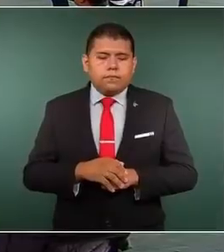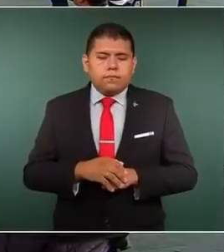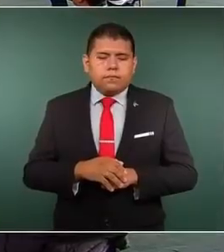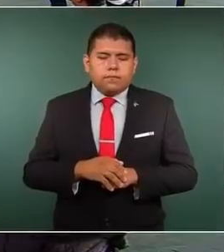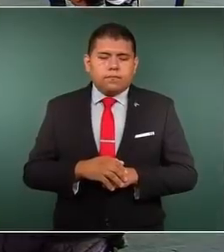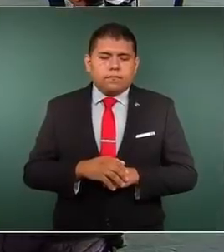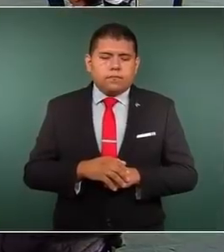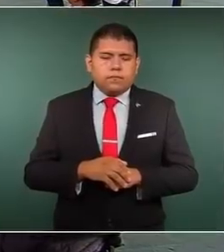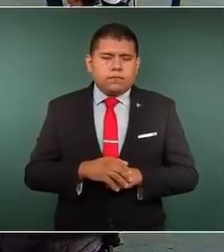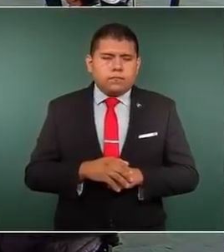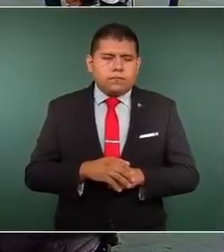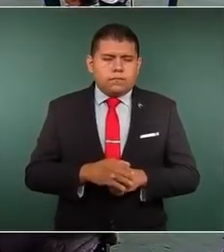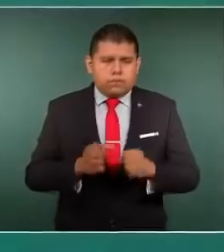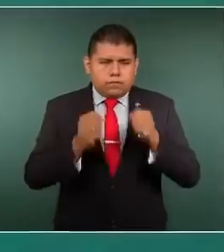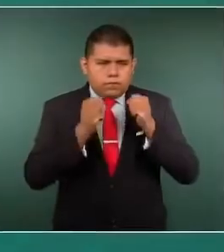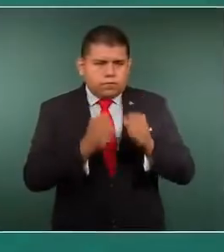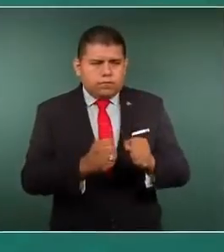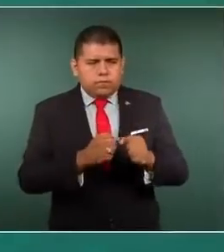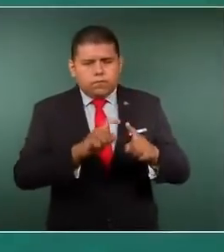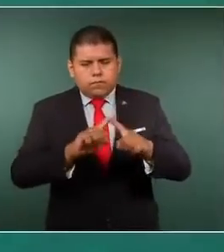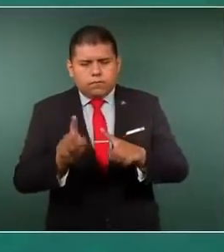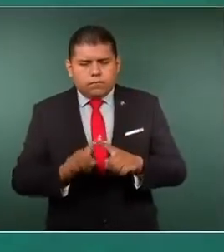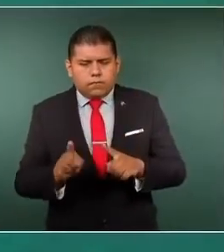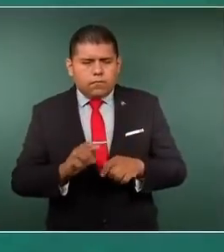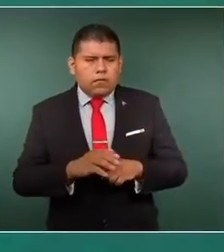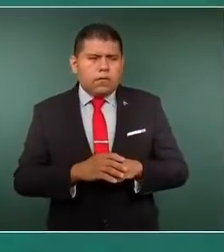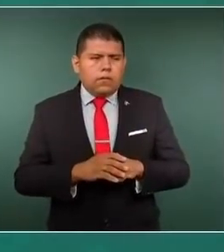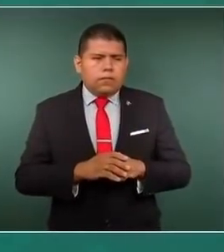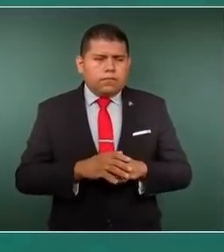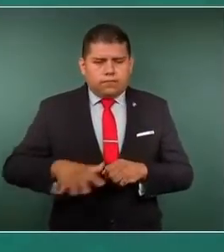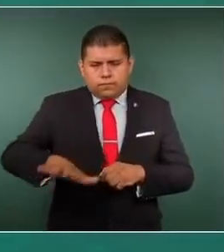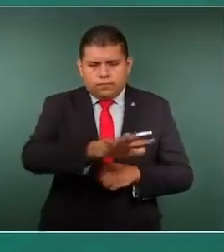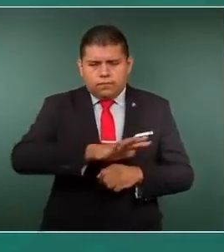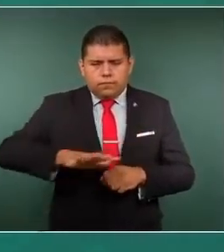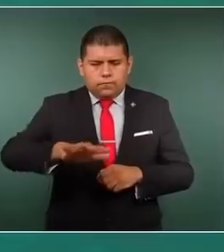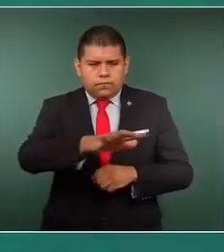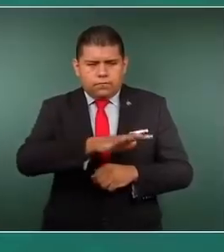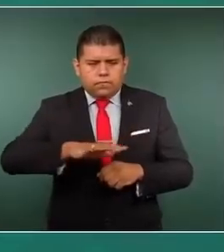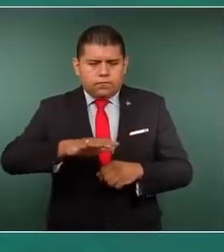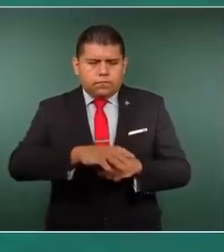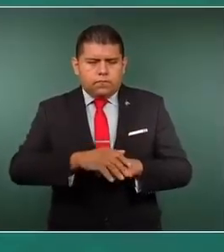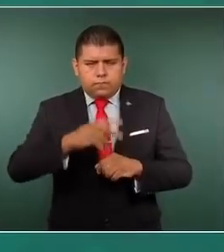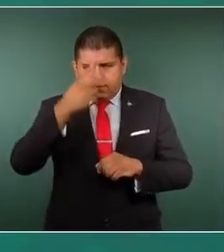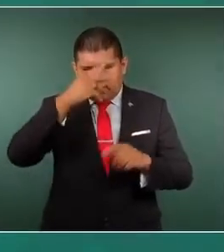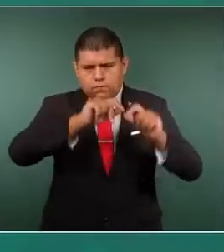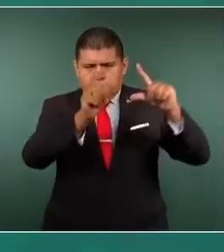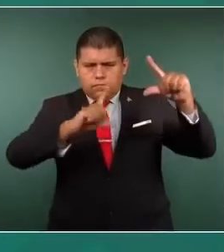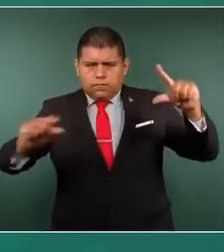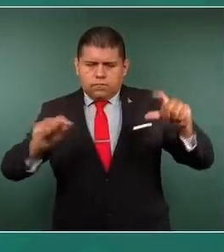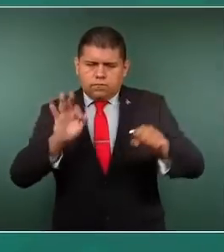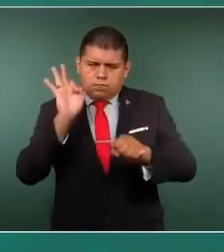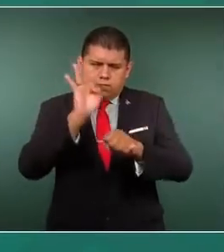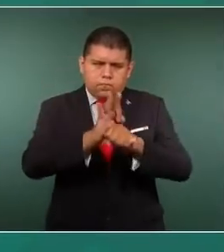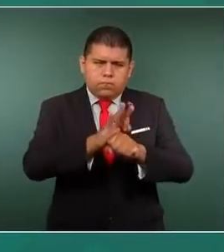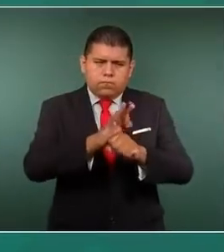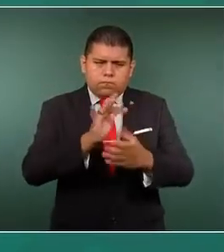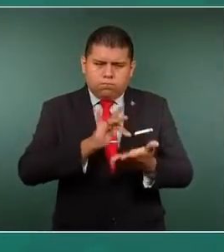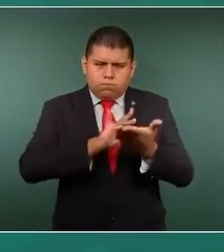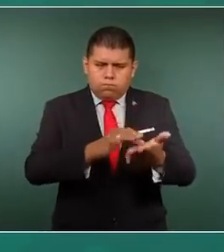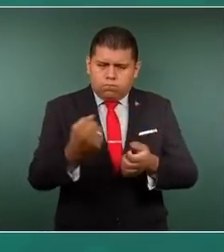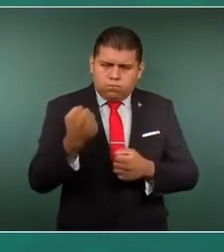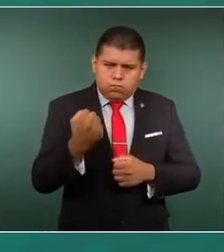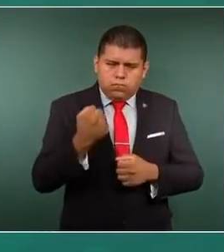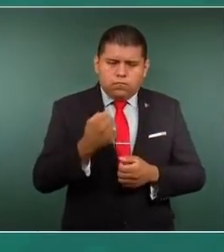de la defensa de nuestro territorio son pilares del estado